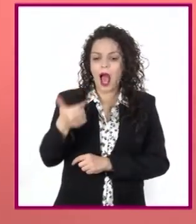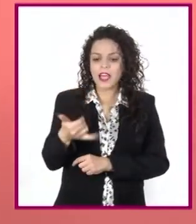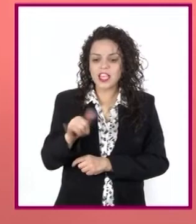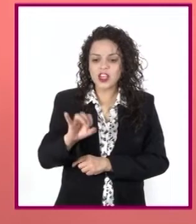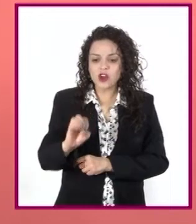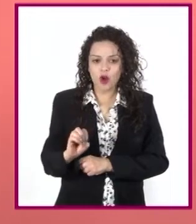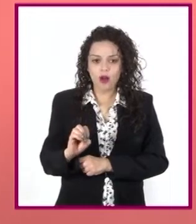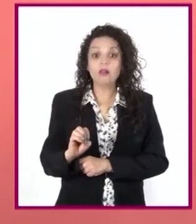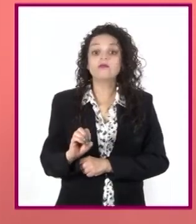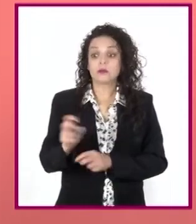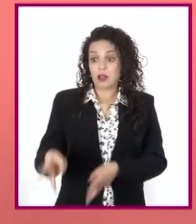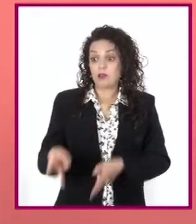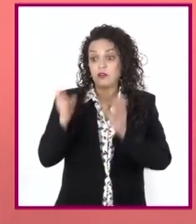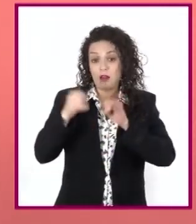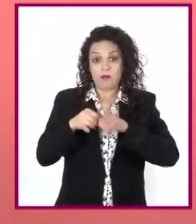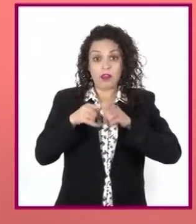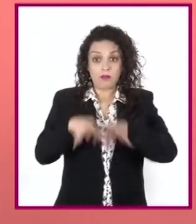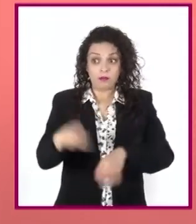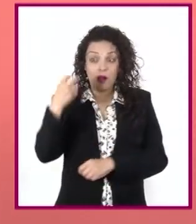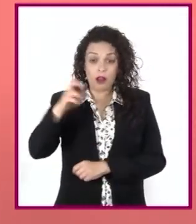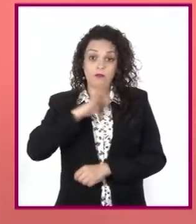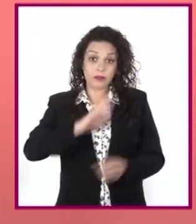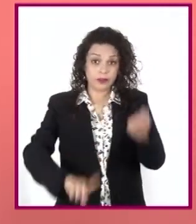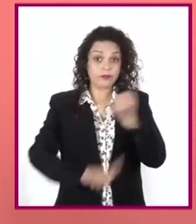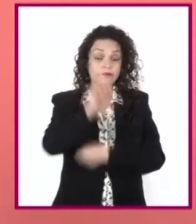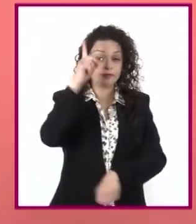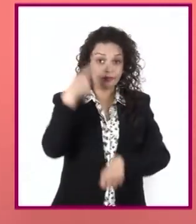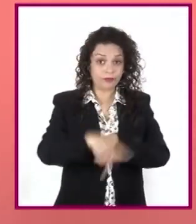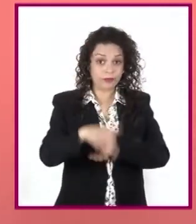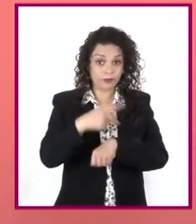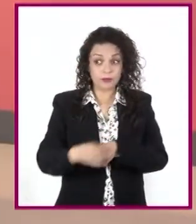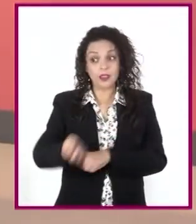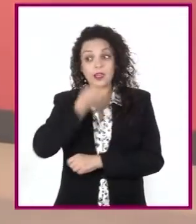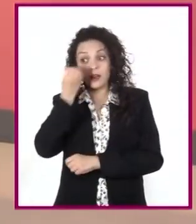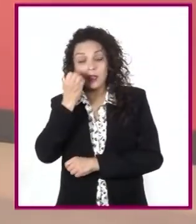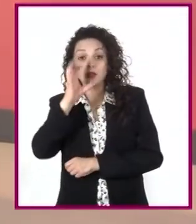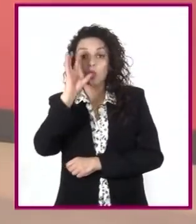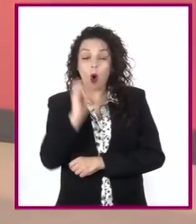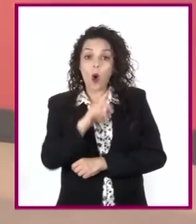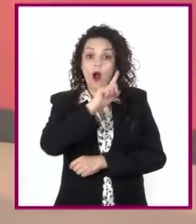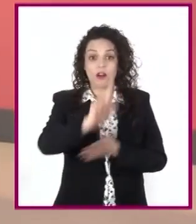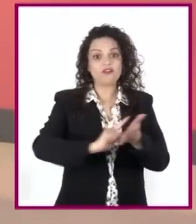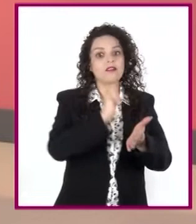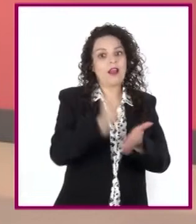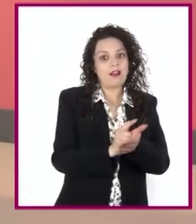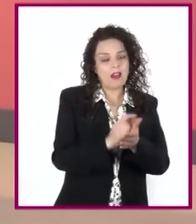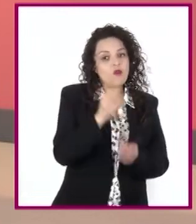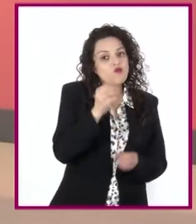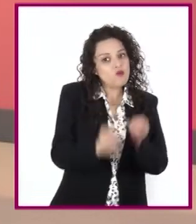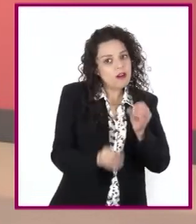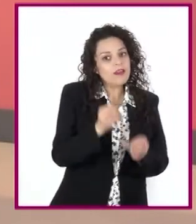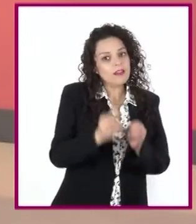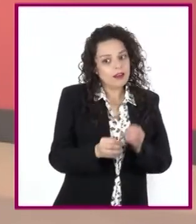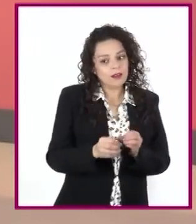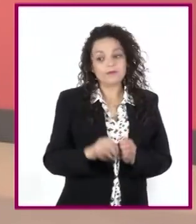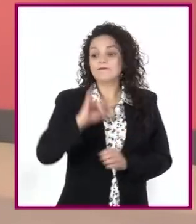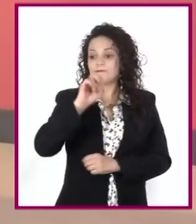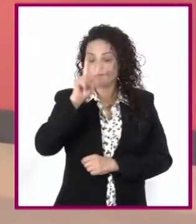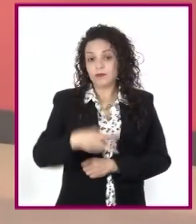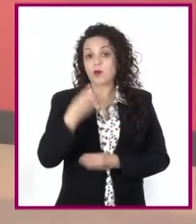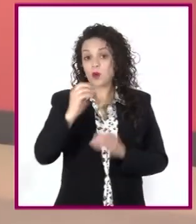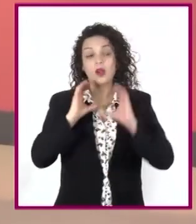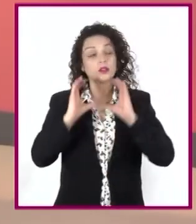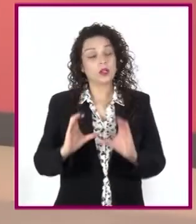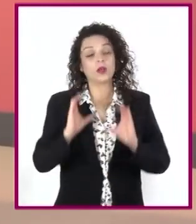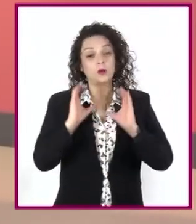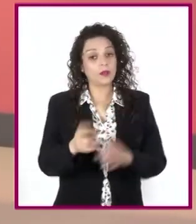podría tener consecuencias tanto académicas como jurídicas. Así es, así que hay que tener mucho cuidado con esto.